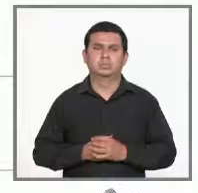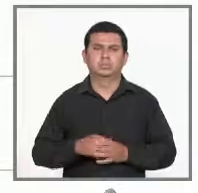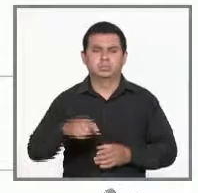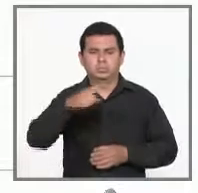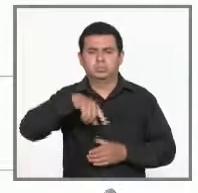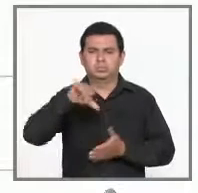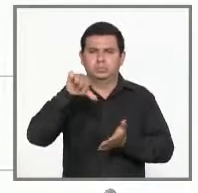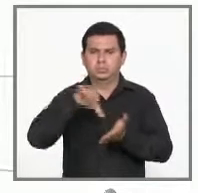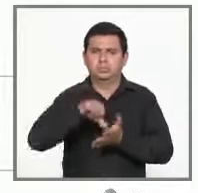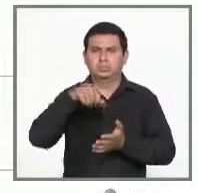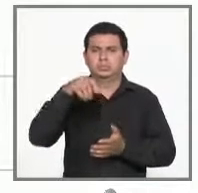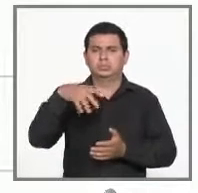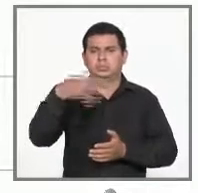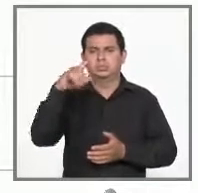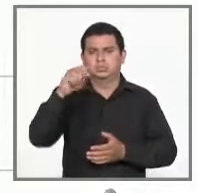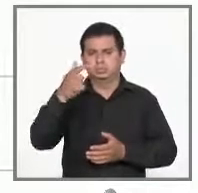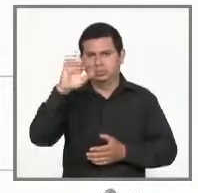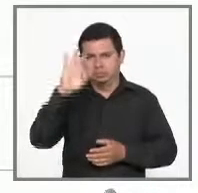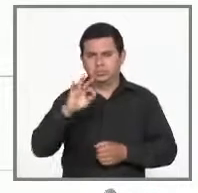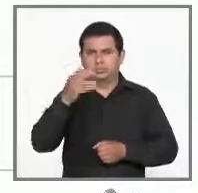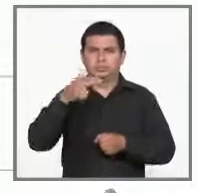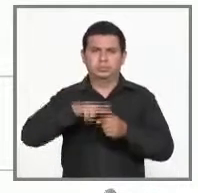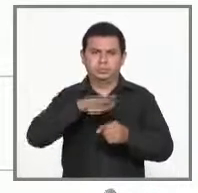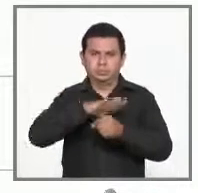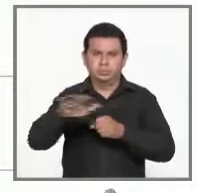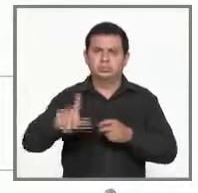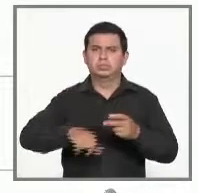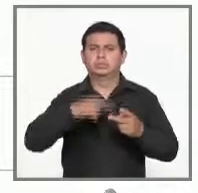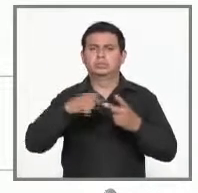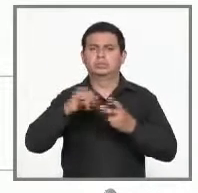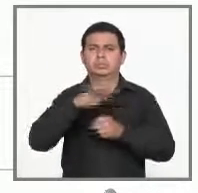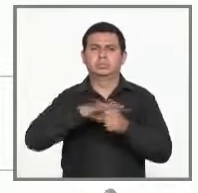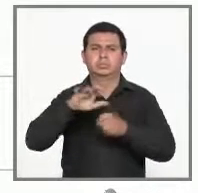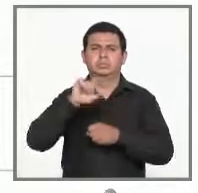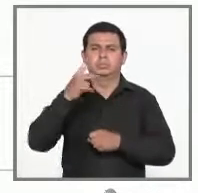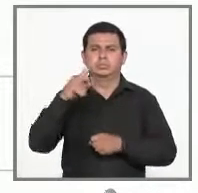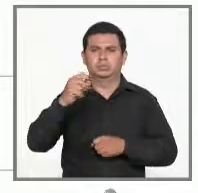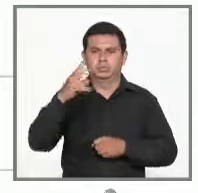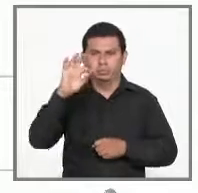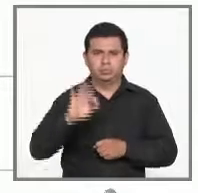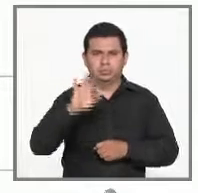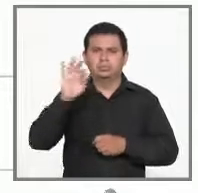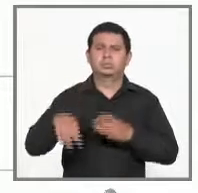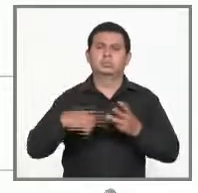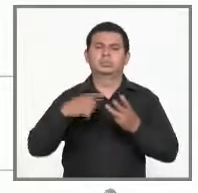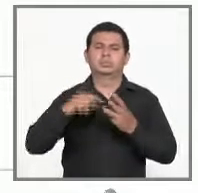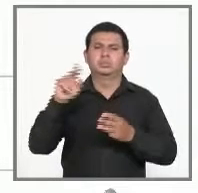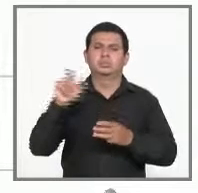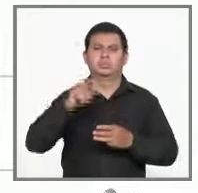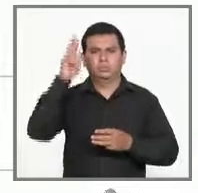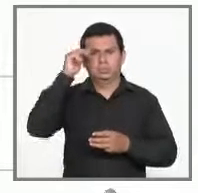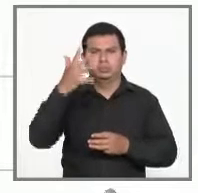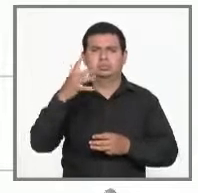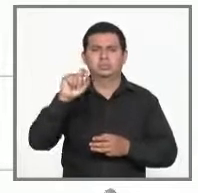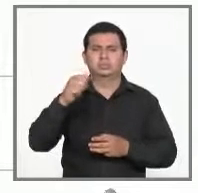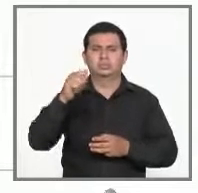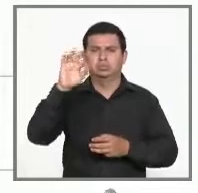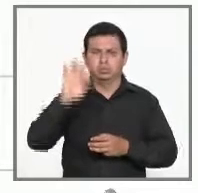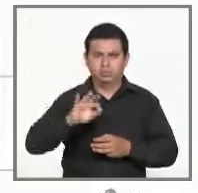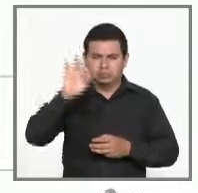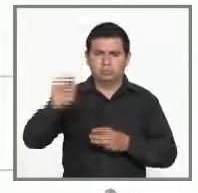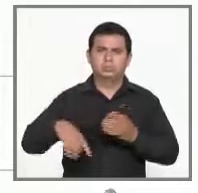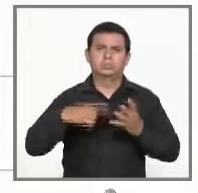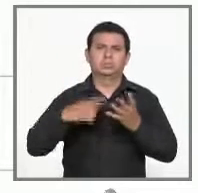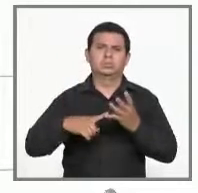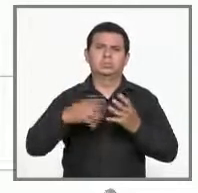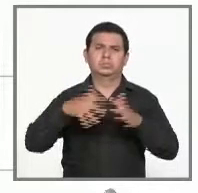con 14.7 por ciento seguido del mismo con un 22.2 por ciento tuxtepec 25.7 por